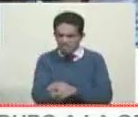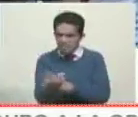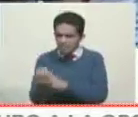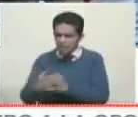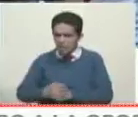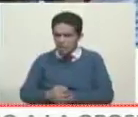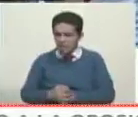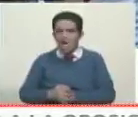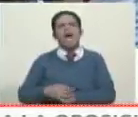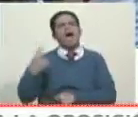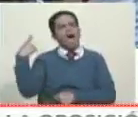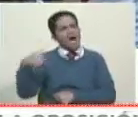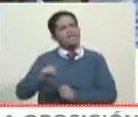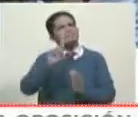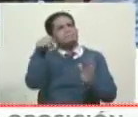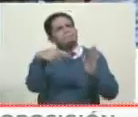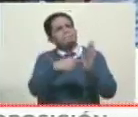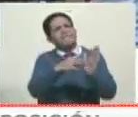1400